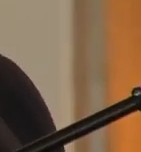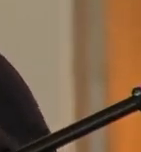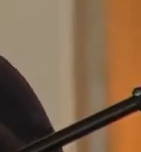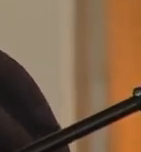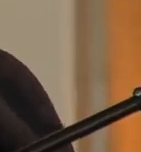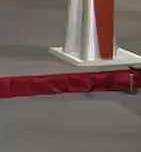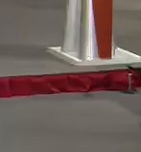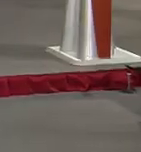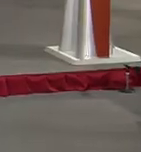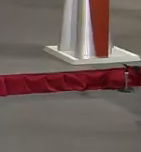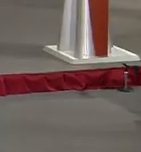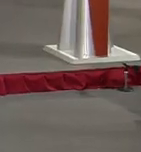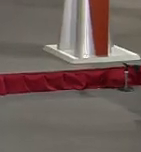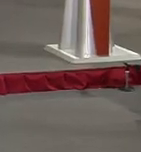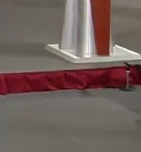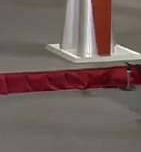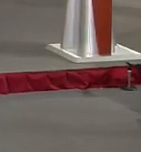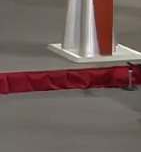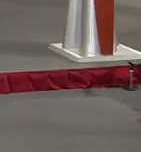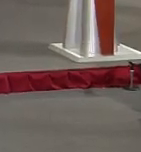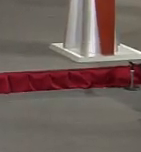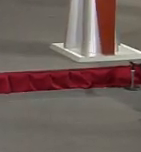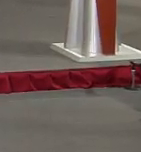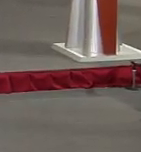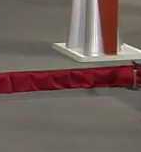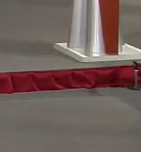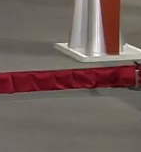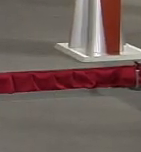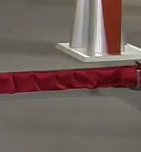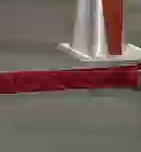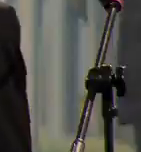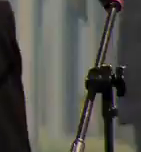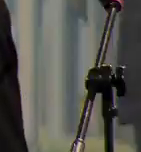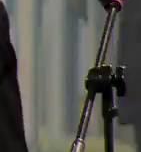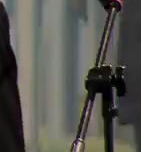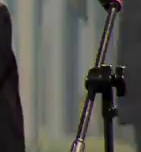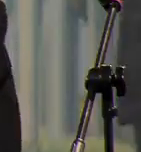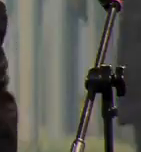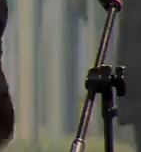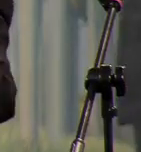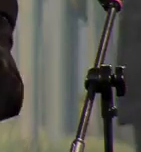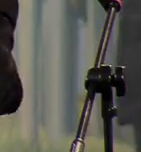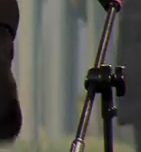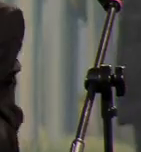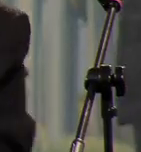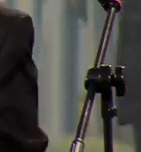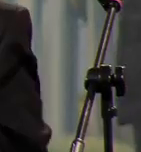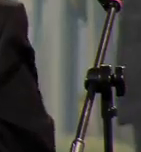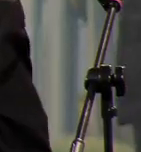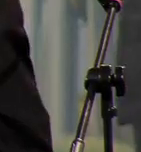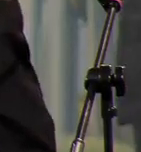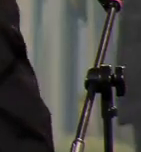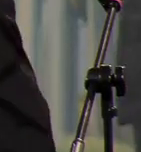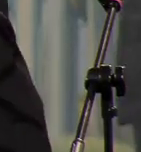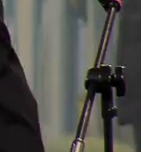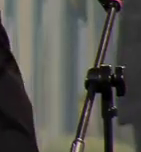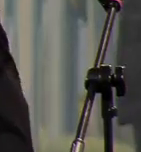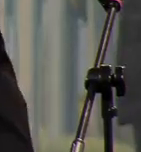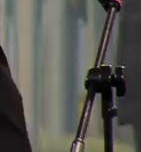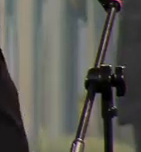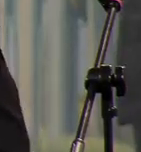hubiera ardores que violentar, ni bandoleras que consentir. Si yo pudiera de donde